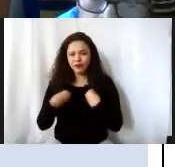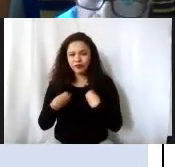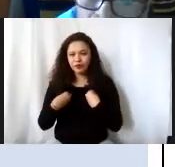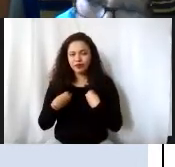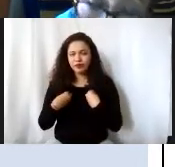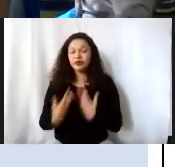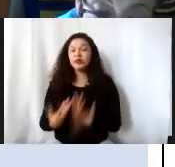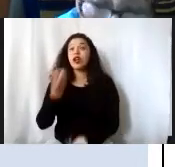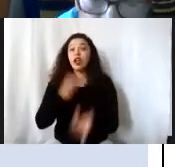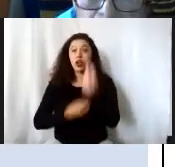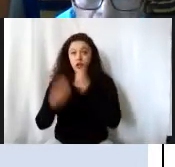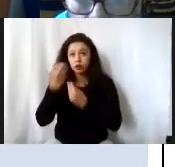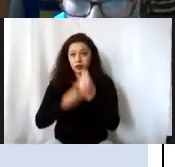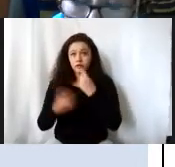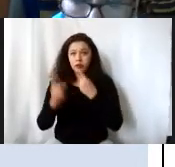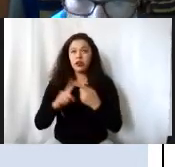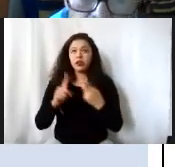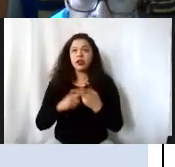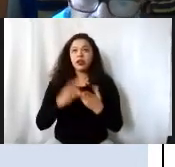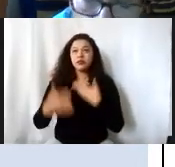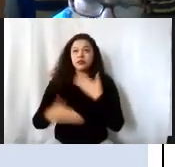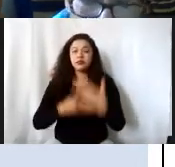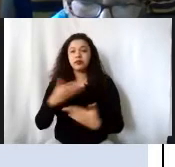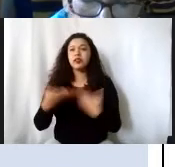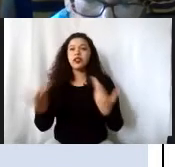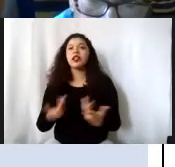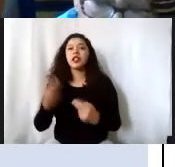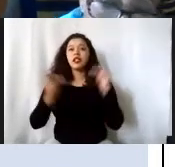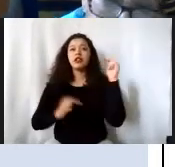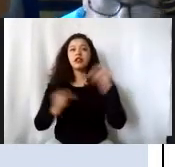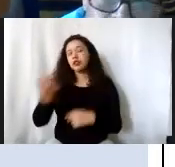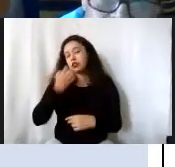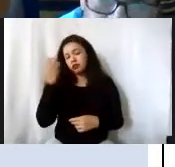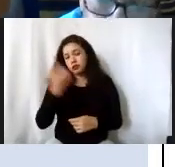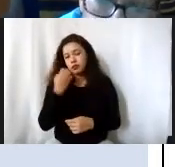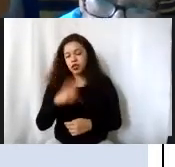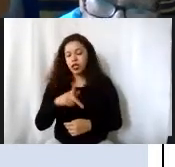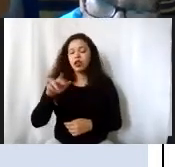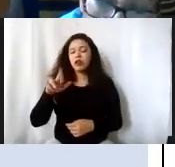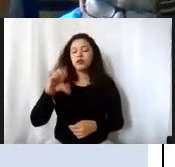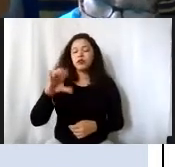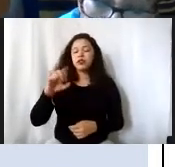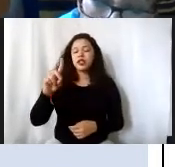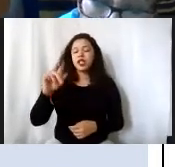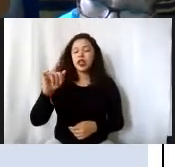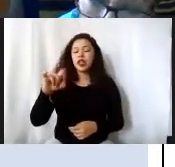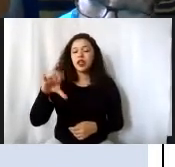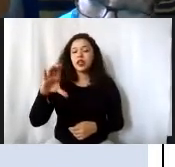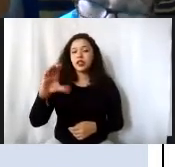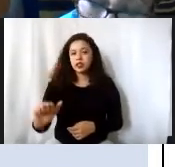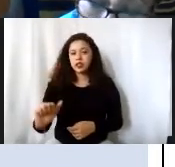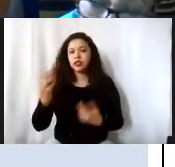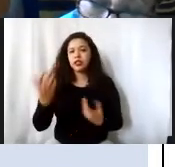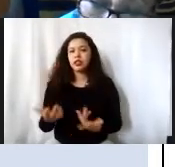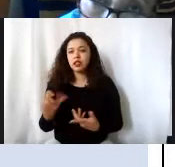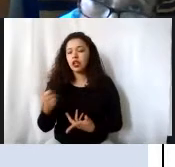alimentación, procedencia y escolaridad. Cuando habla de procedencia, aquí ya otro aspecto,